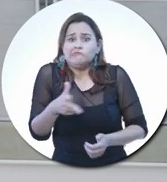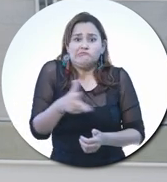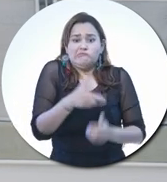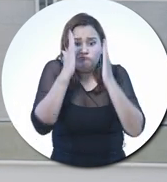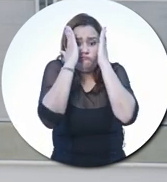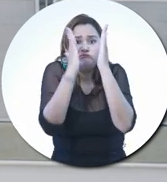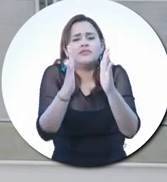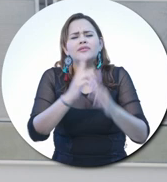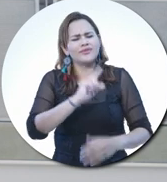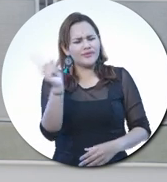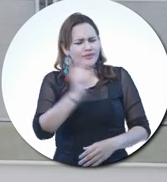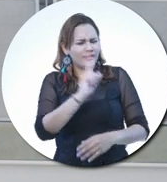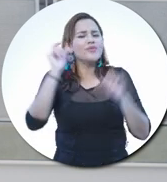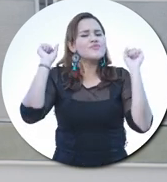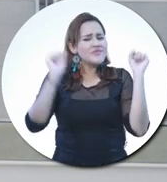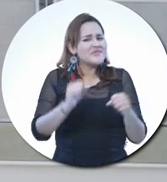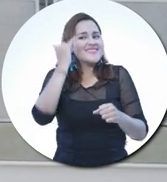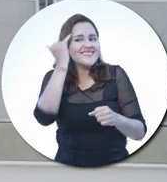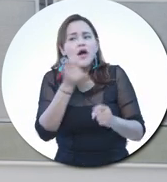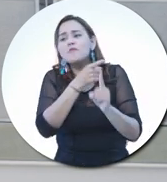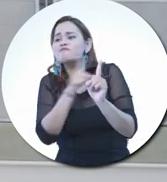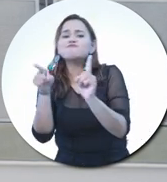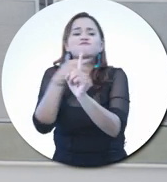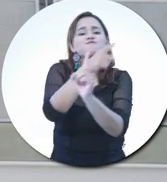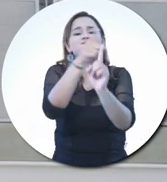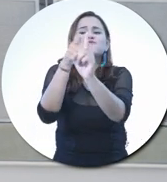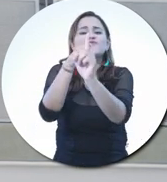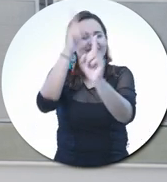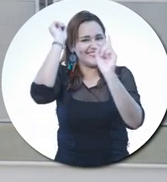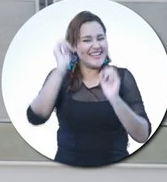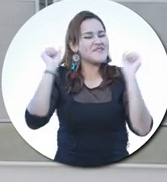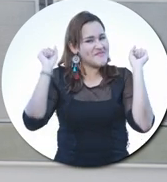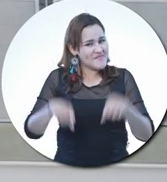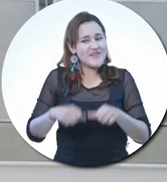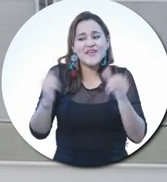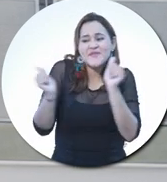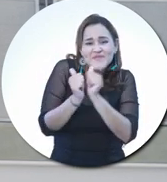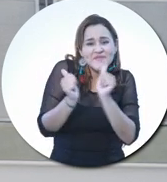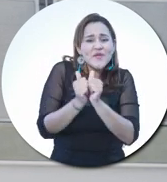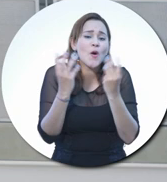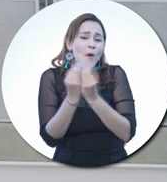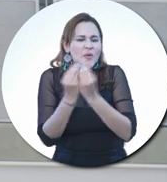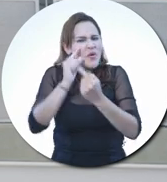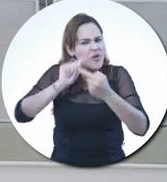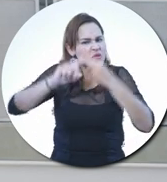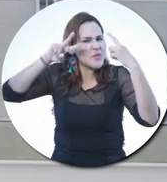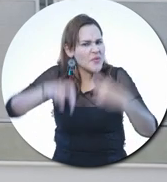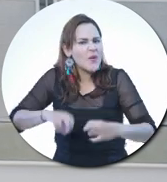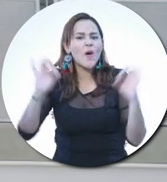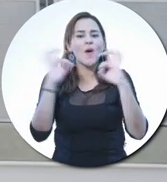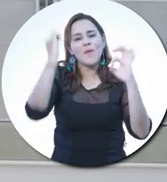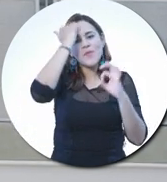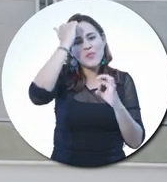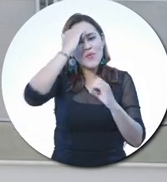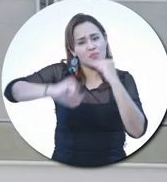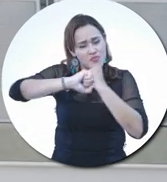hacer. Por ejemplo, te puedes unir a algún grupo de investigación, sea con compañeros o hasta con alguno de tus profesores. Lo importante es que elijas un